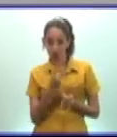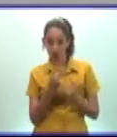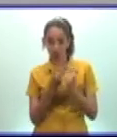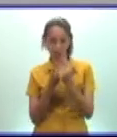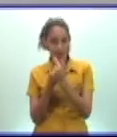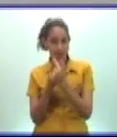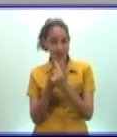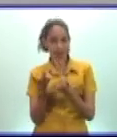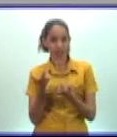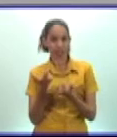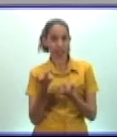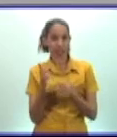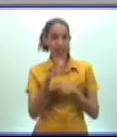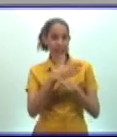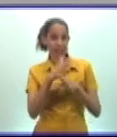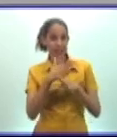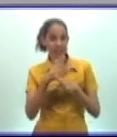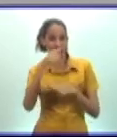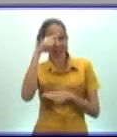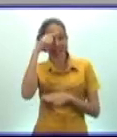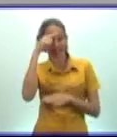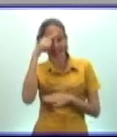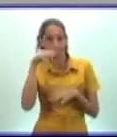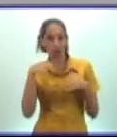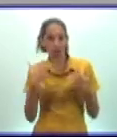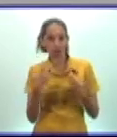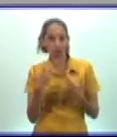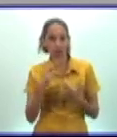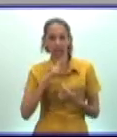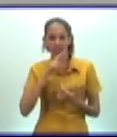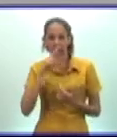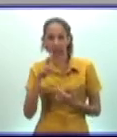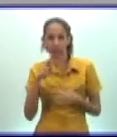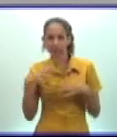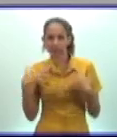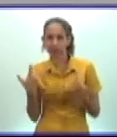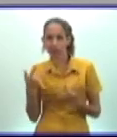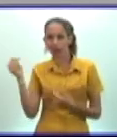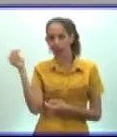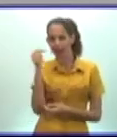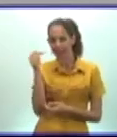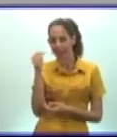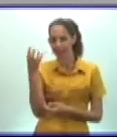diferentes, entonces el producto es negativo.